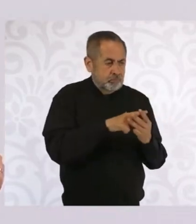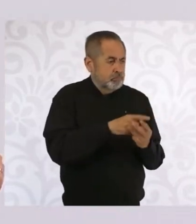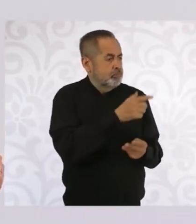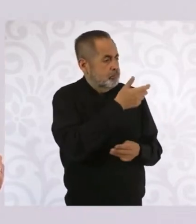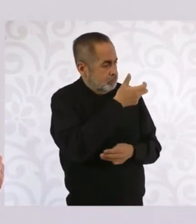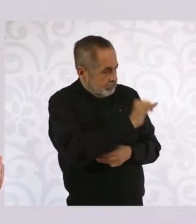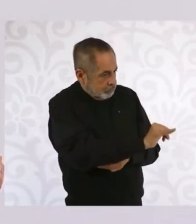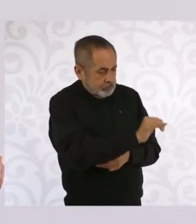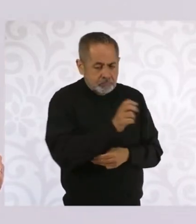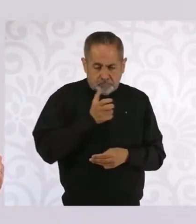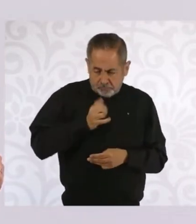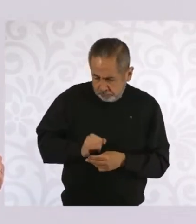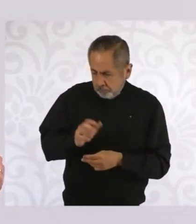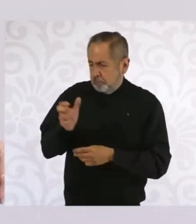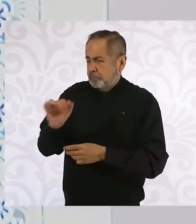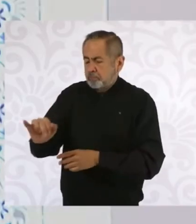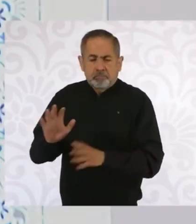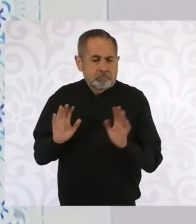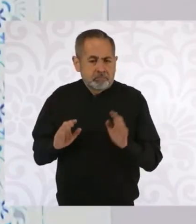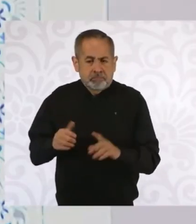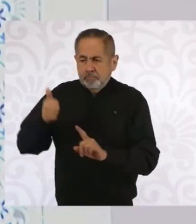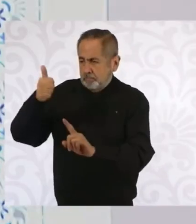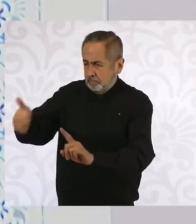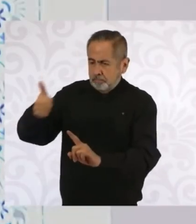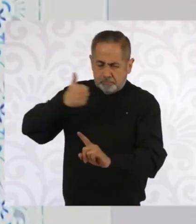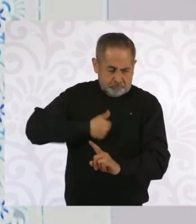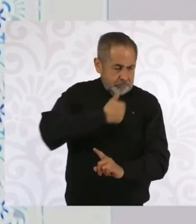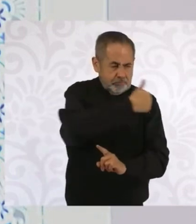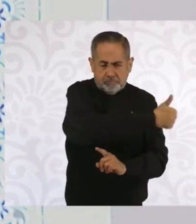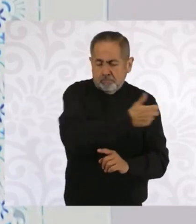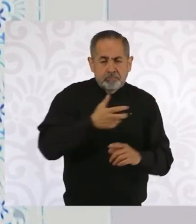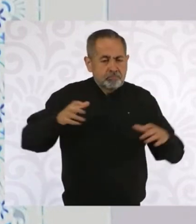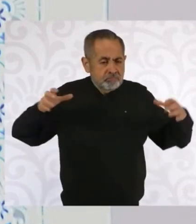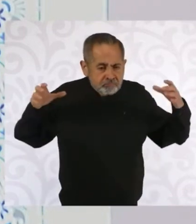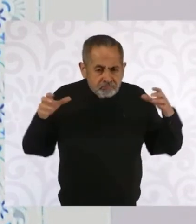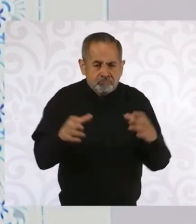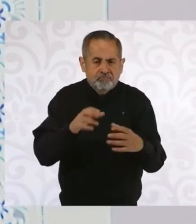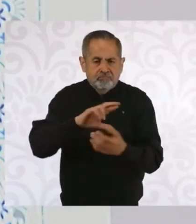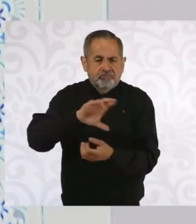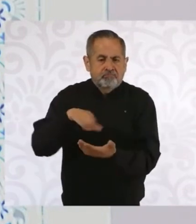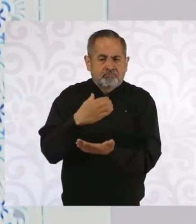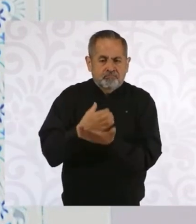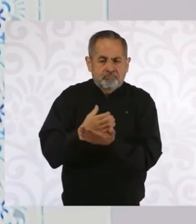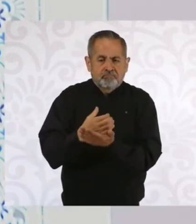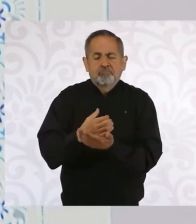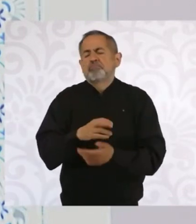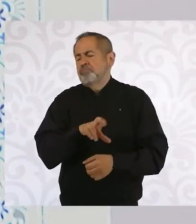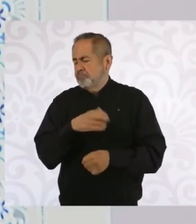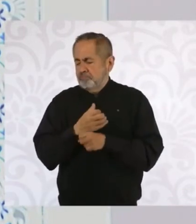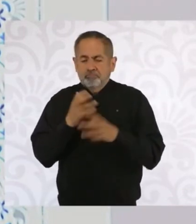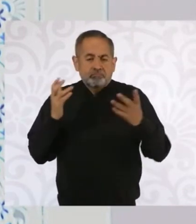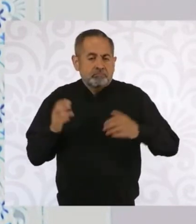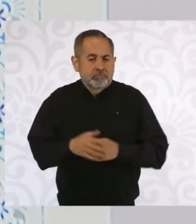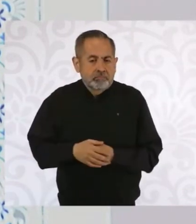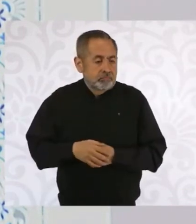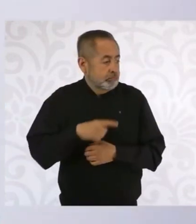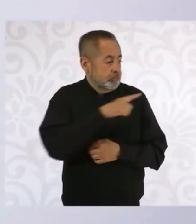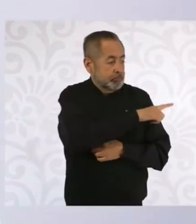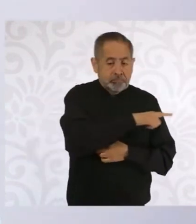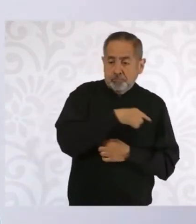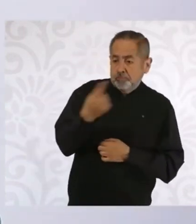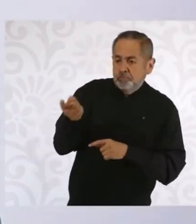la Constitución. Afortunadamente todos estamos haciendo parte de estas